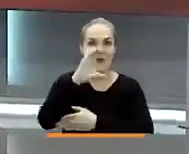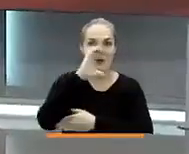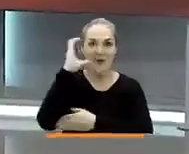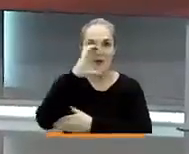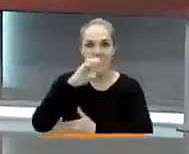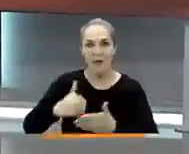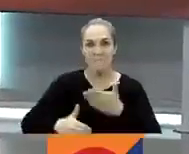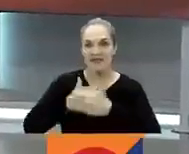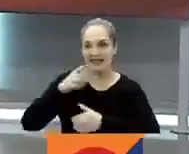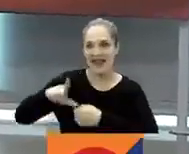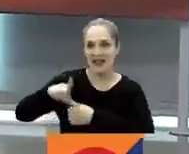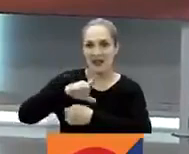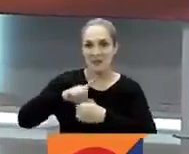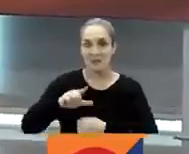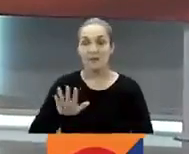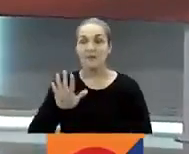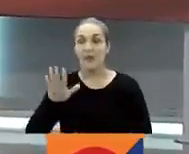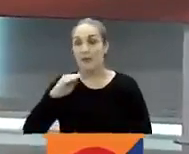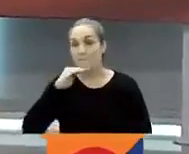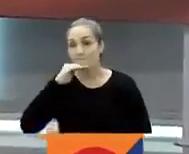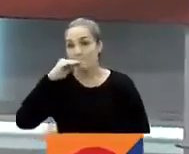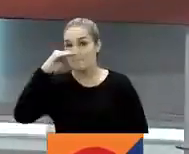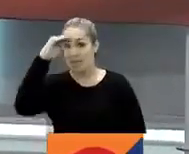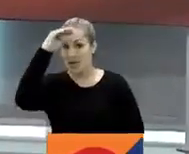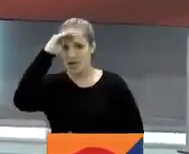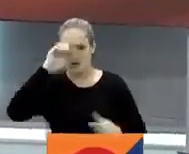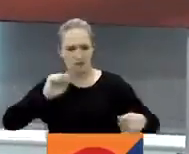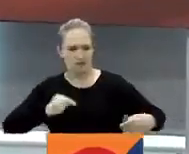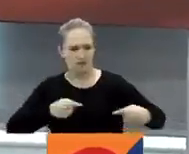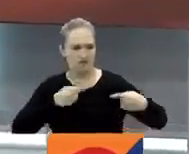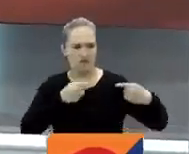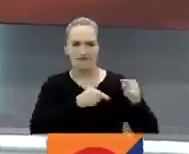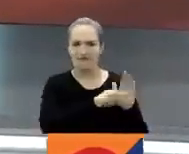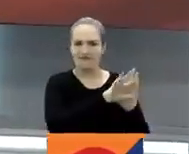Colombia. Medellín y Águilas le darán inicio al torneo.